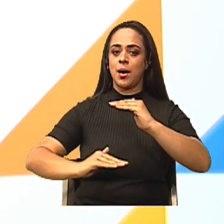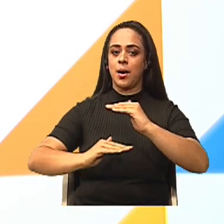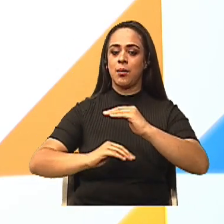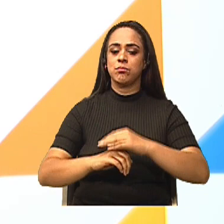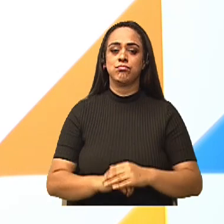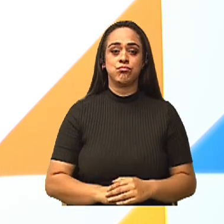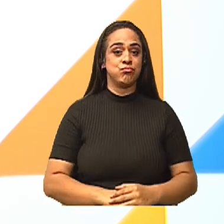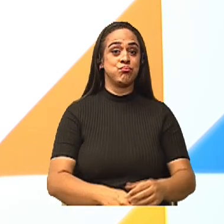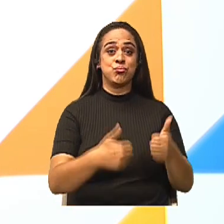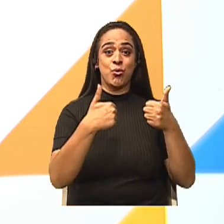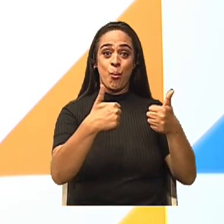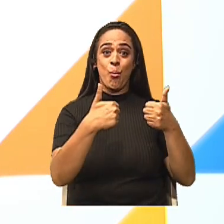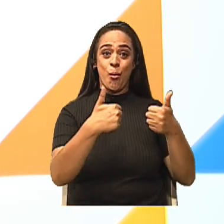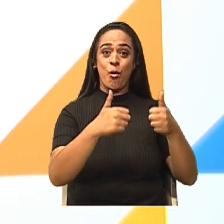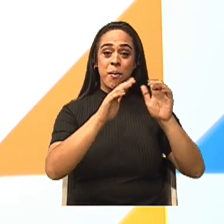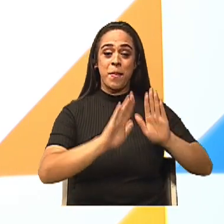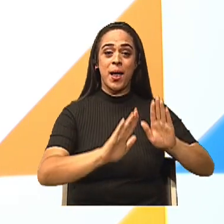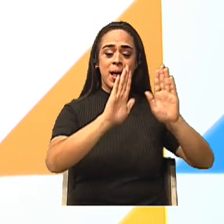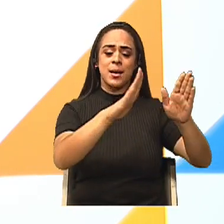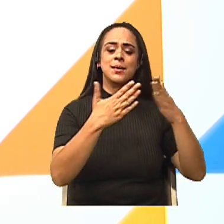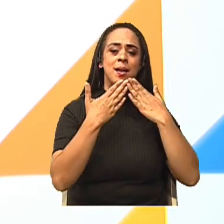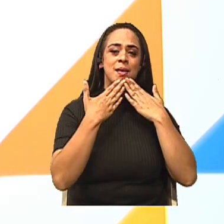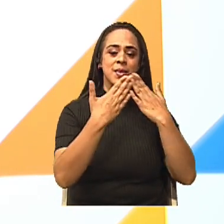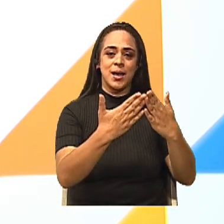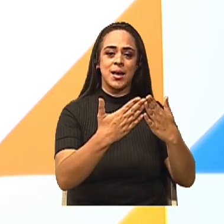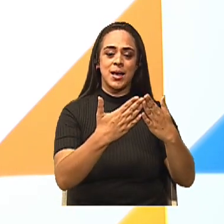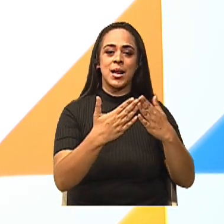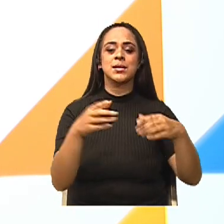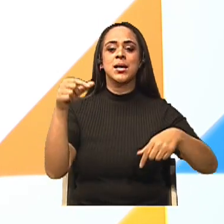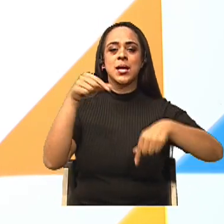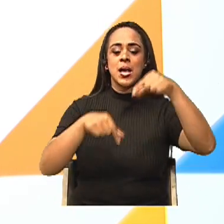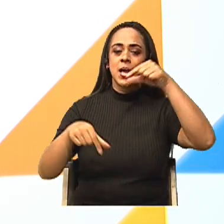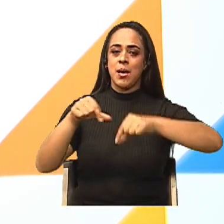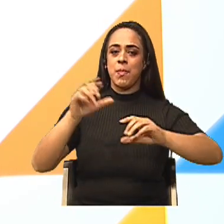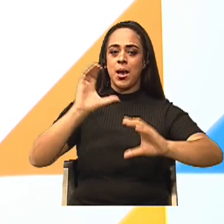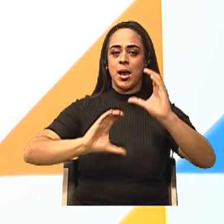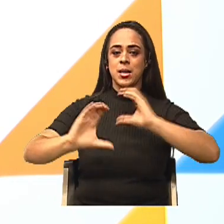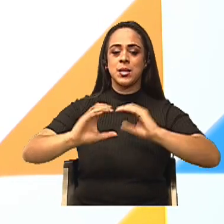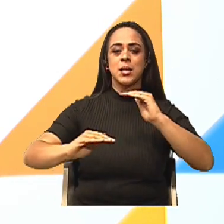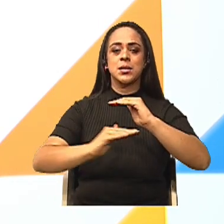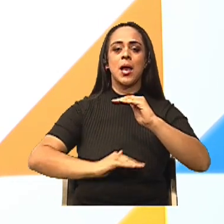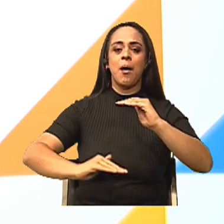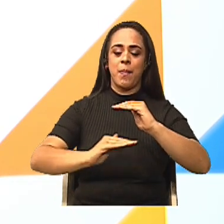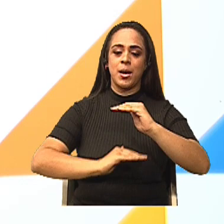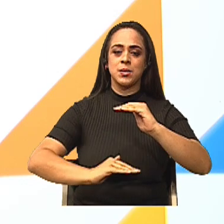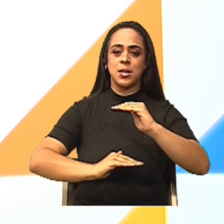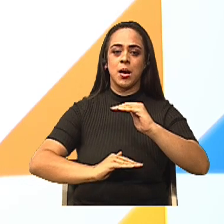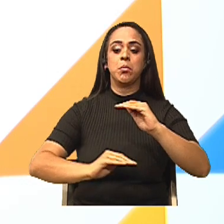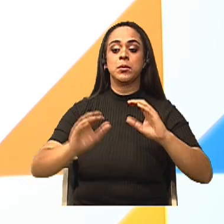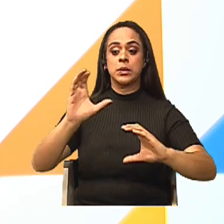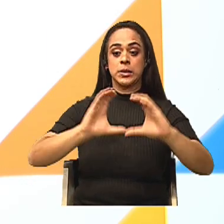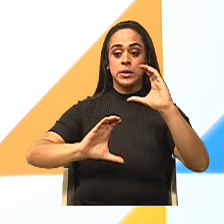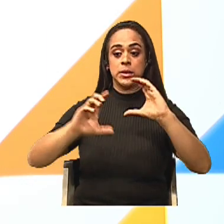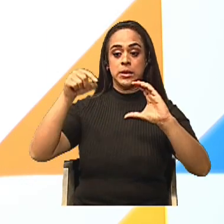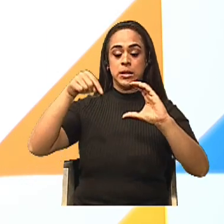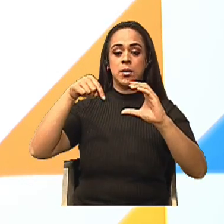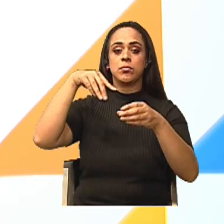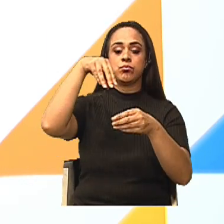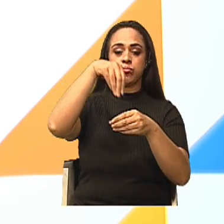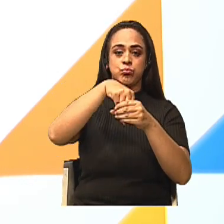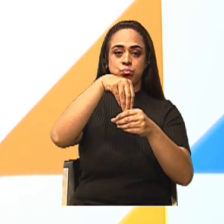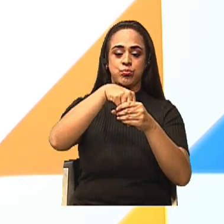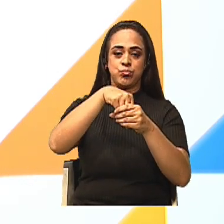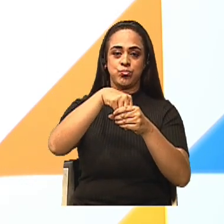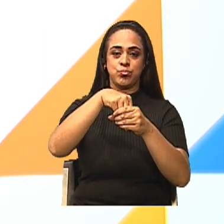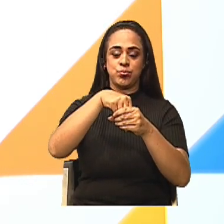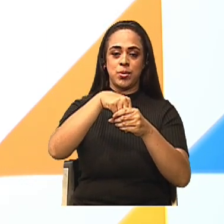Muy bien, excelente, gracias. La química, correcto, es una de las ciencias básicas y como ciencia, ella utiliza el método